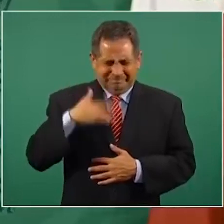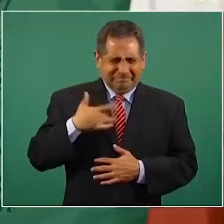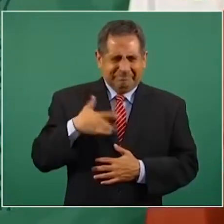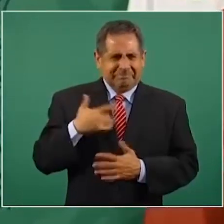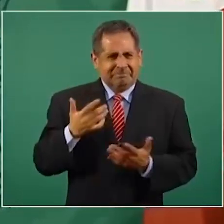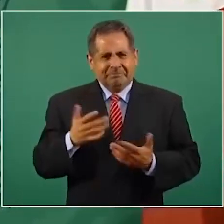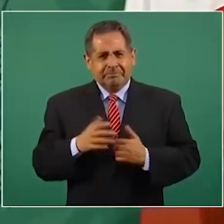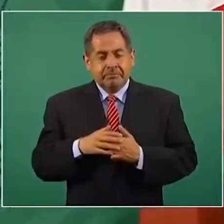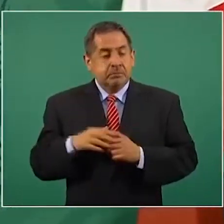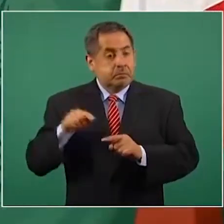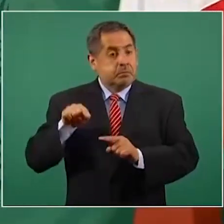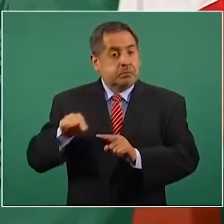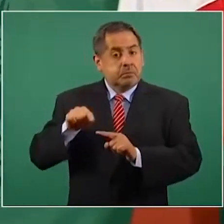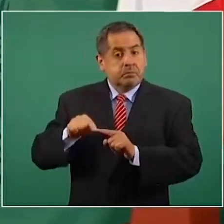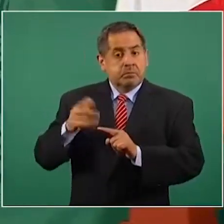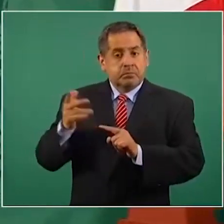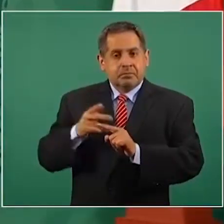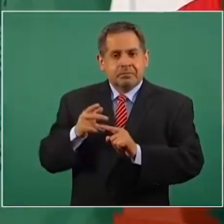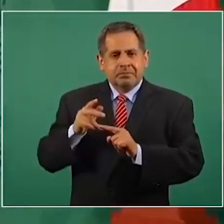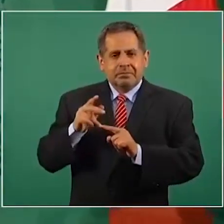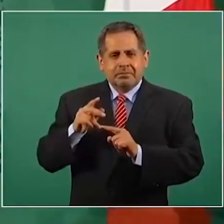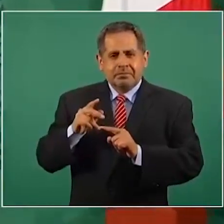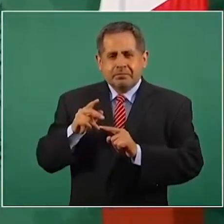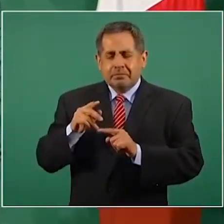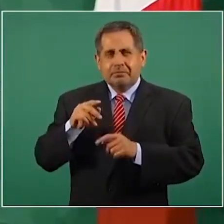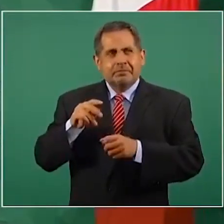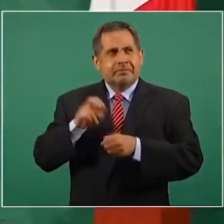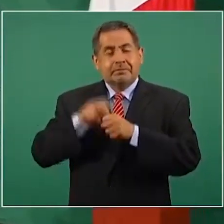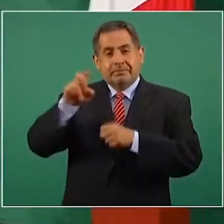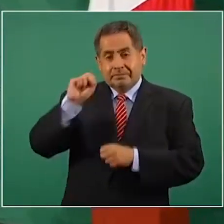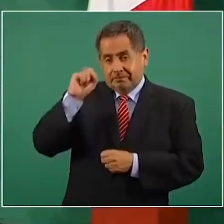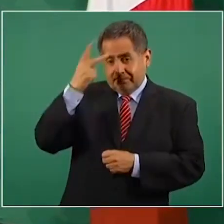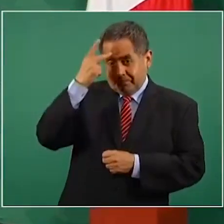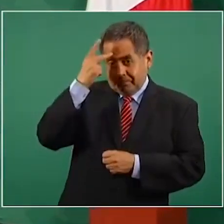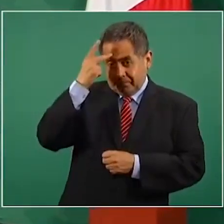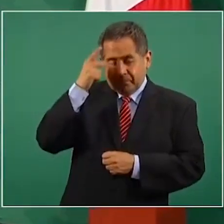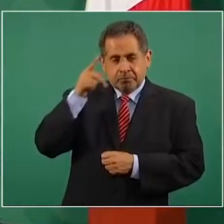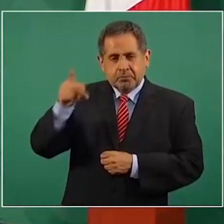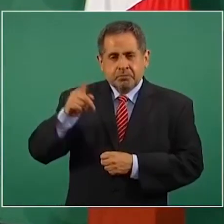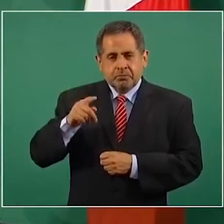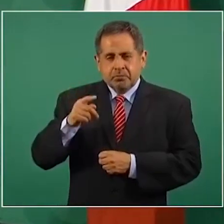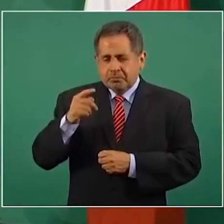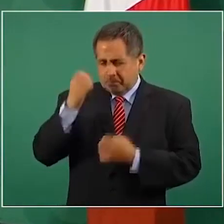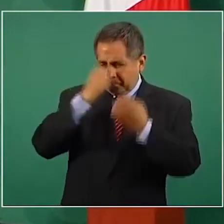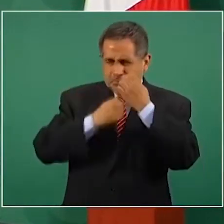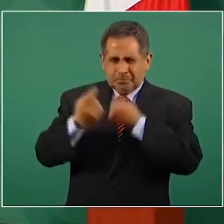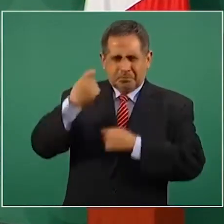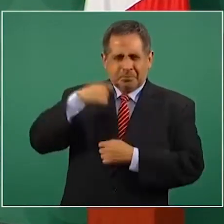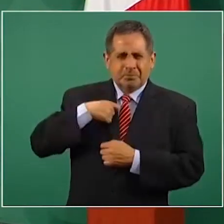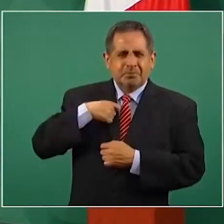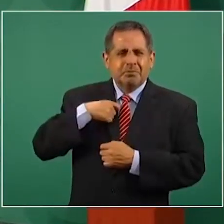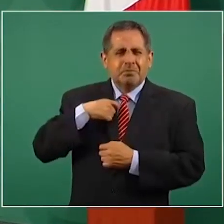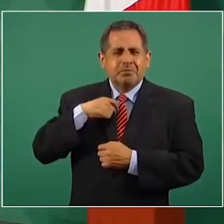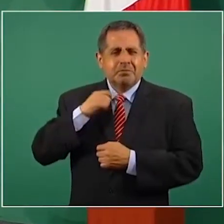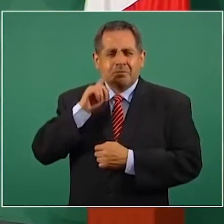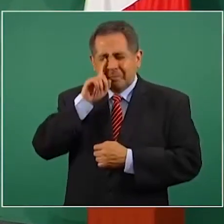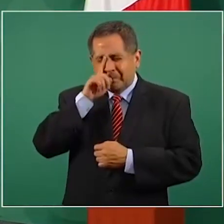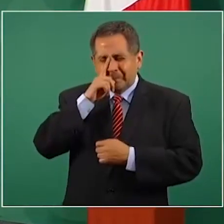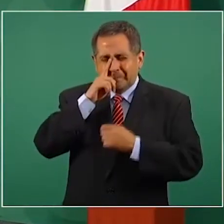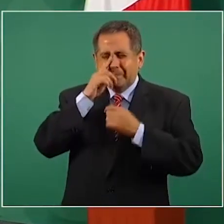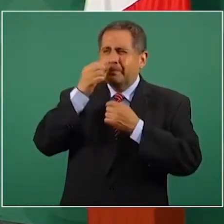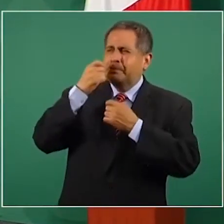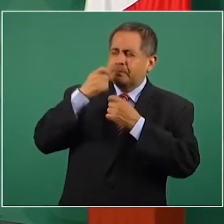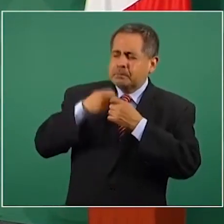me hice la prueba, estaba yo en San Luis Potosí, me hice la prueba rápida y salí